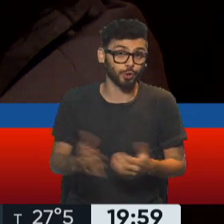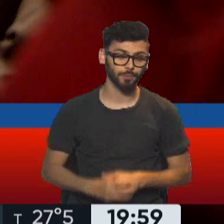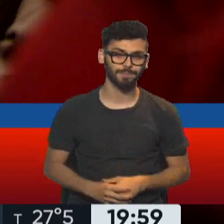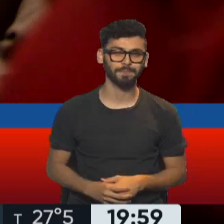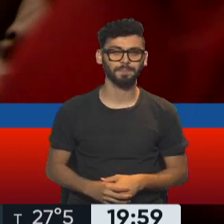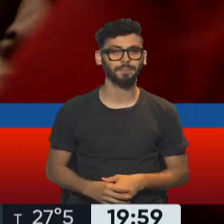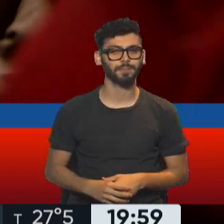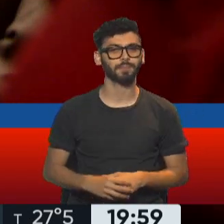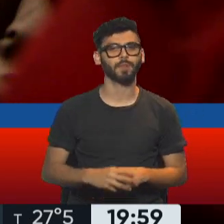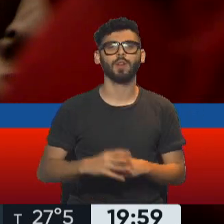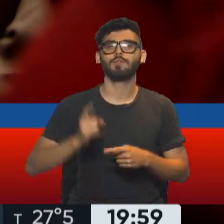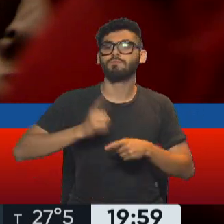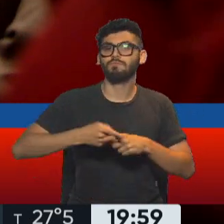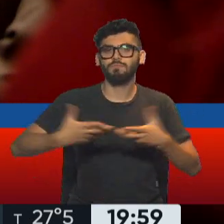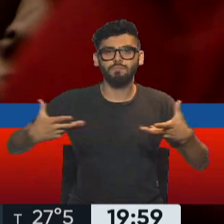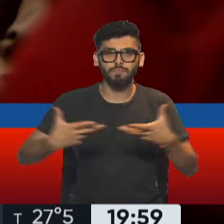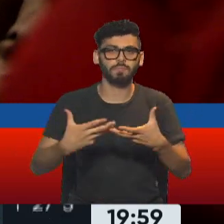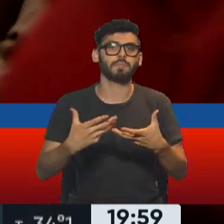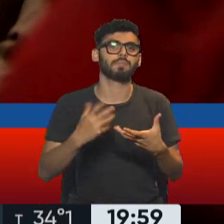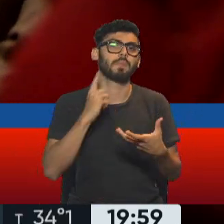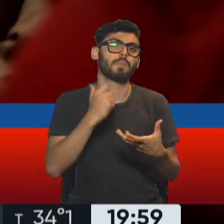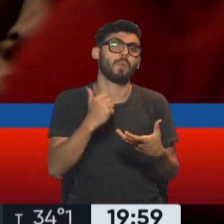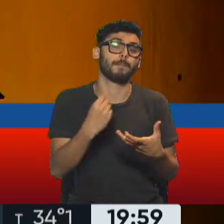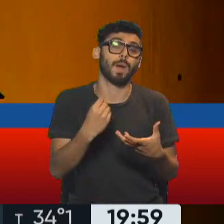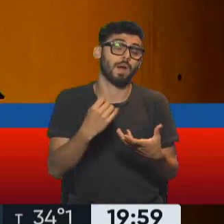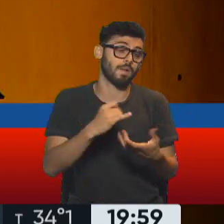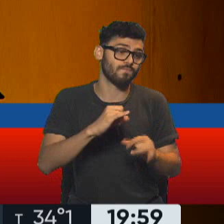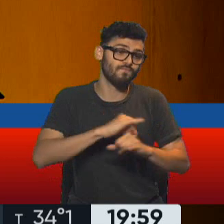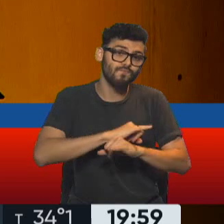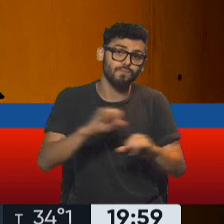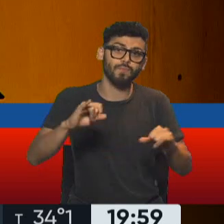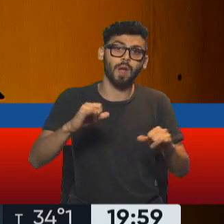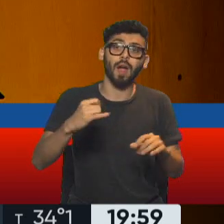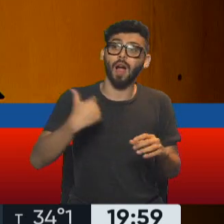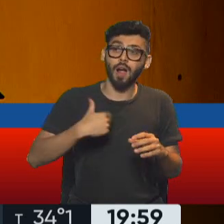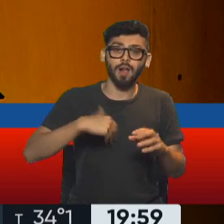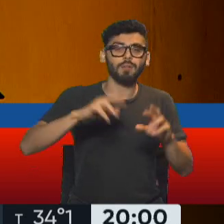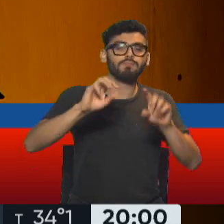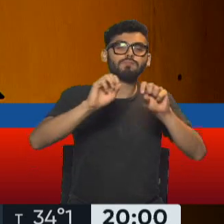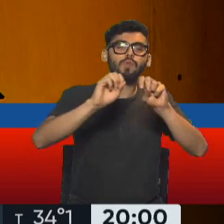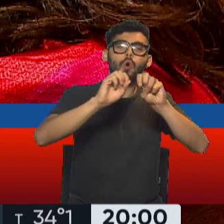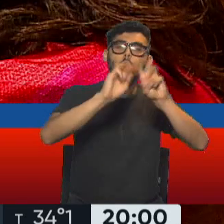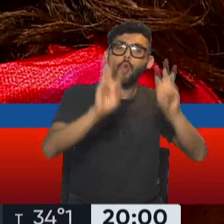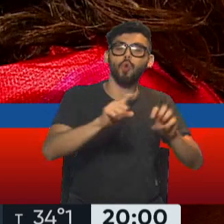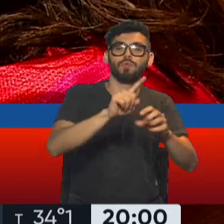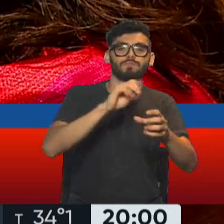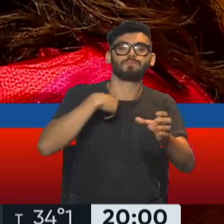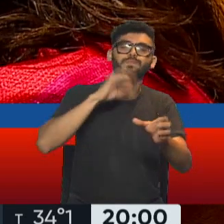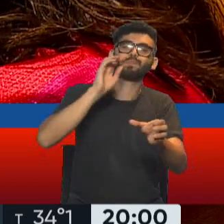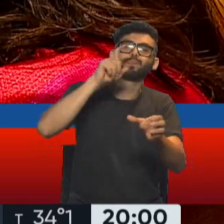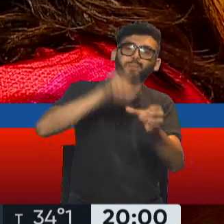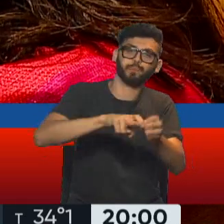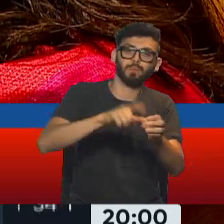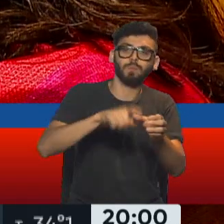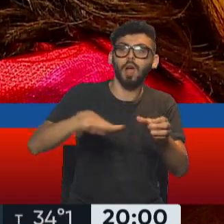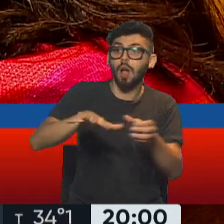fue propicia además para anunciar la participación de nuestro país en el plan de acción de las naciones unidas para la salvaguarda de los